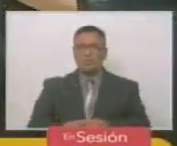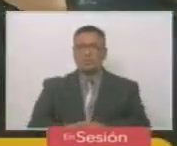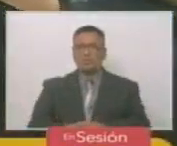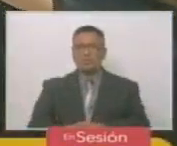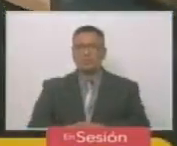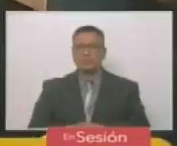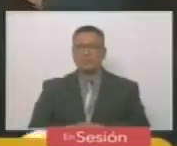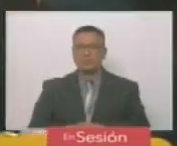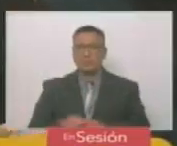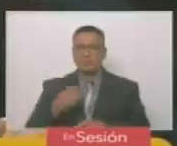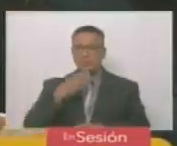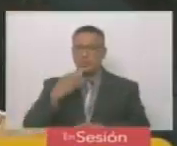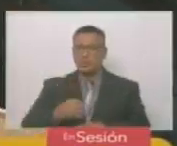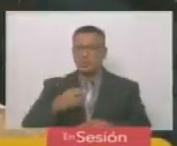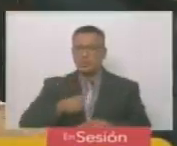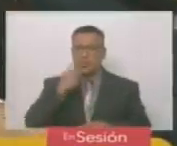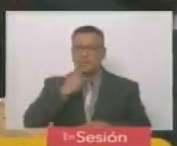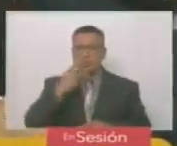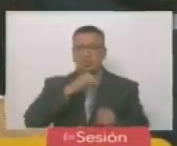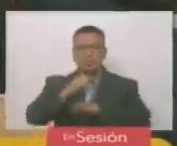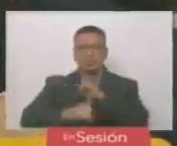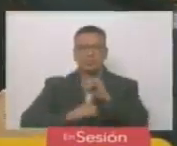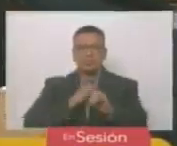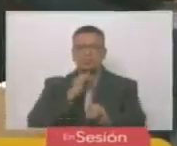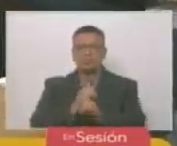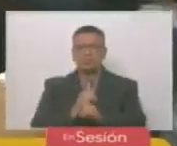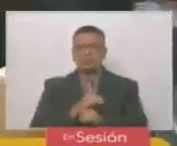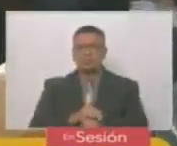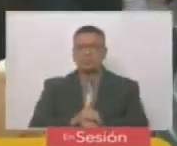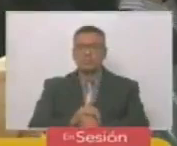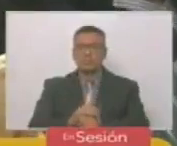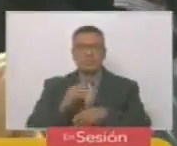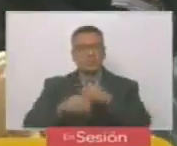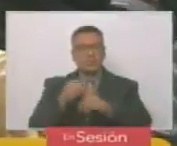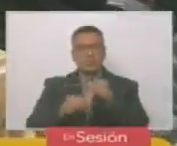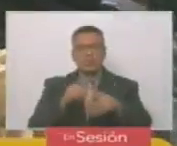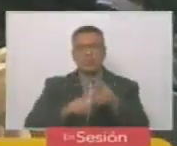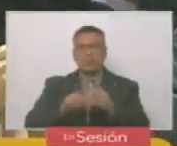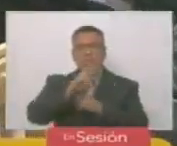La correcta política internacional adoptada